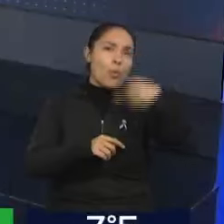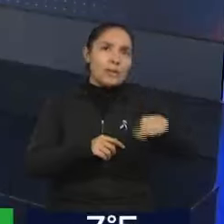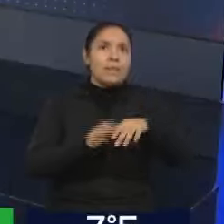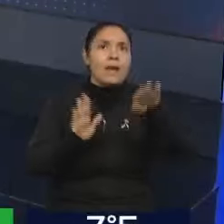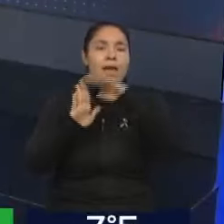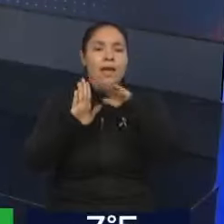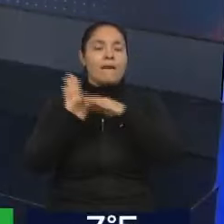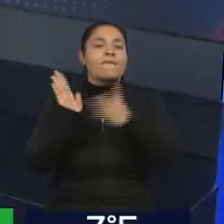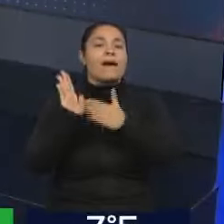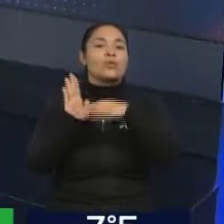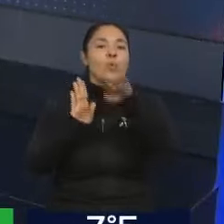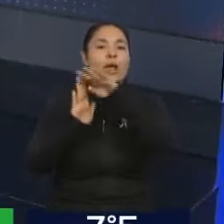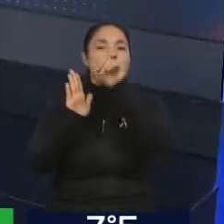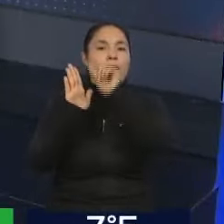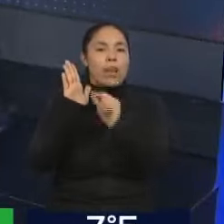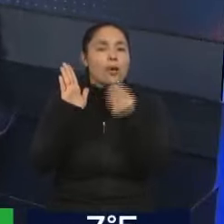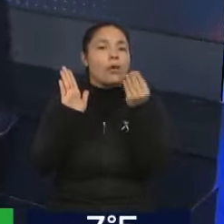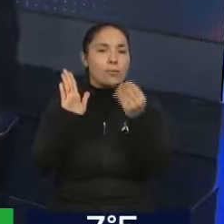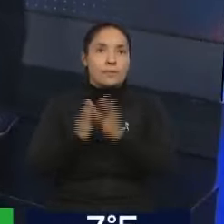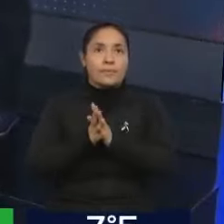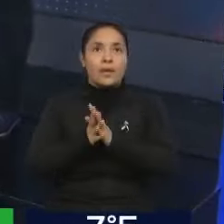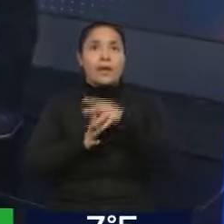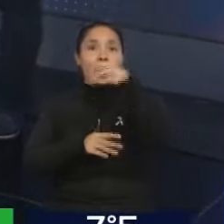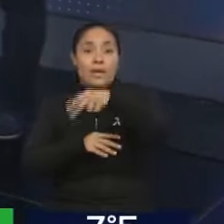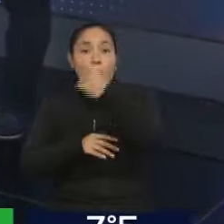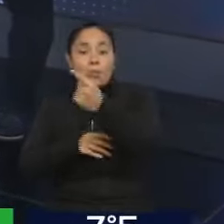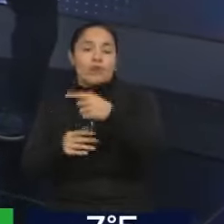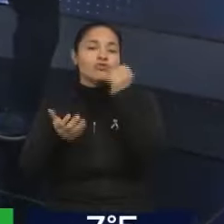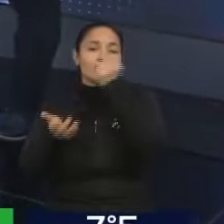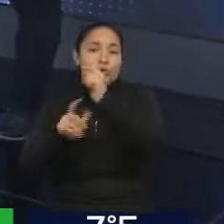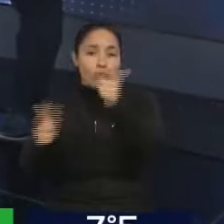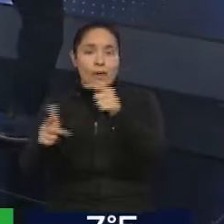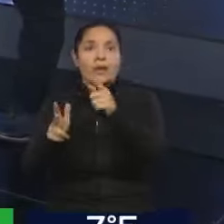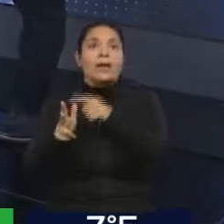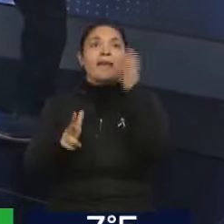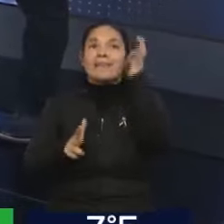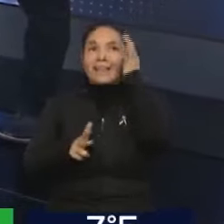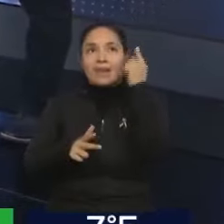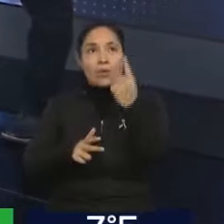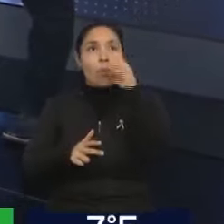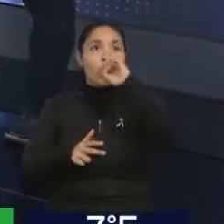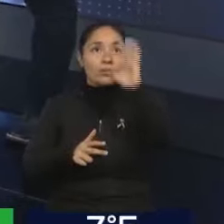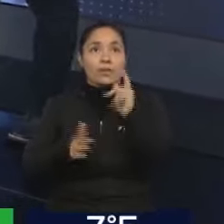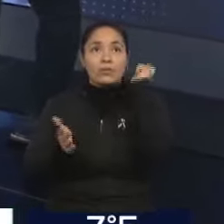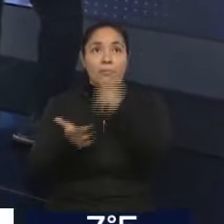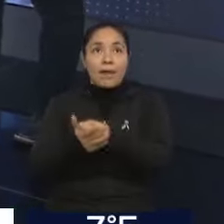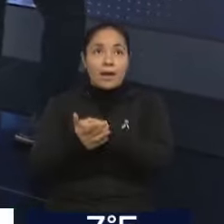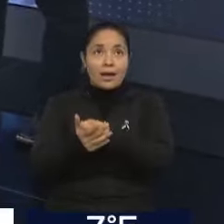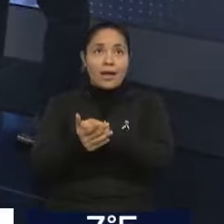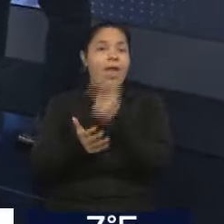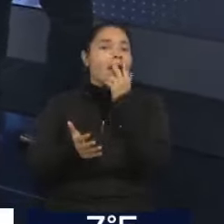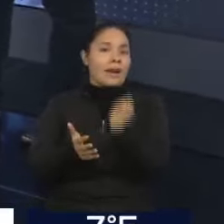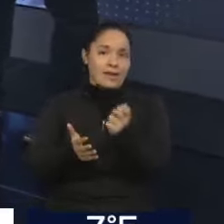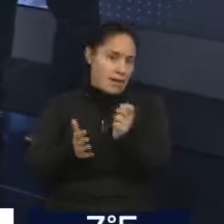¿cómo está compuesta? Bueno, N1, que no tiene subsidio, paga el 31% de la factura que vos estás pagando, es